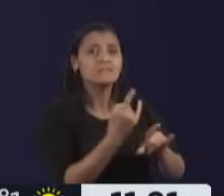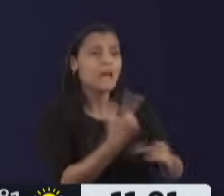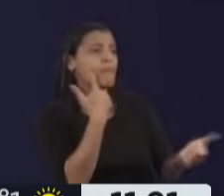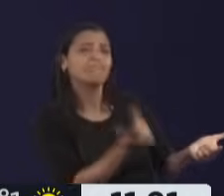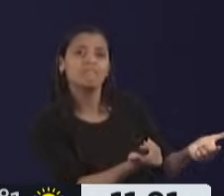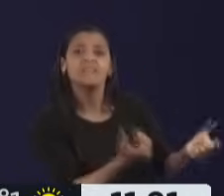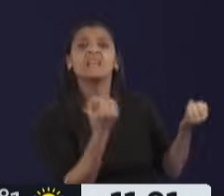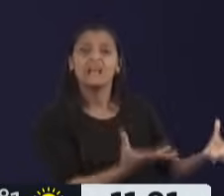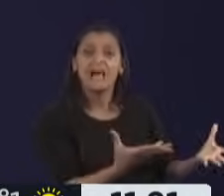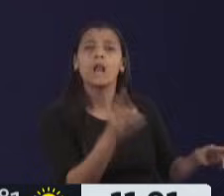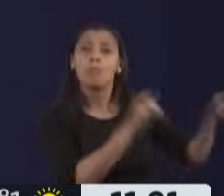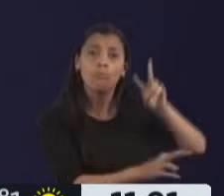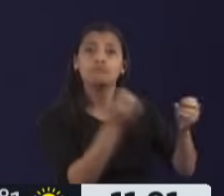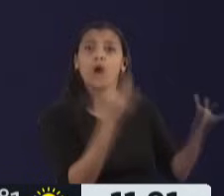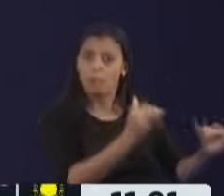siempre a discutir y siempre a mejorarlo.